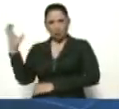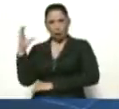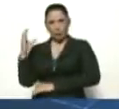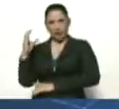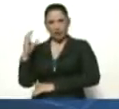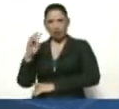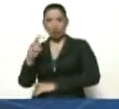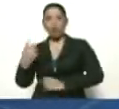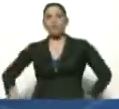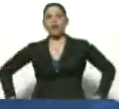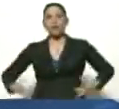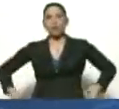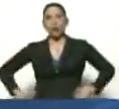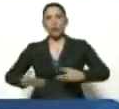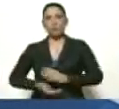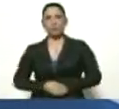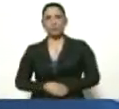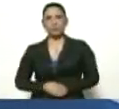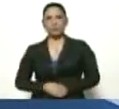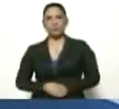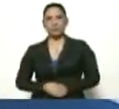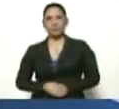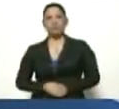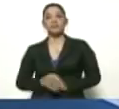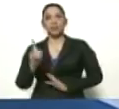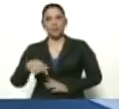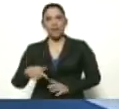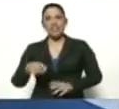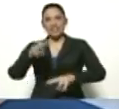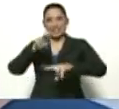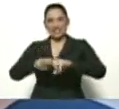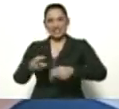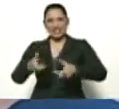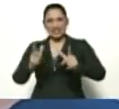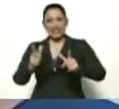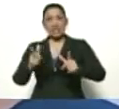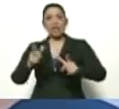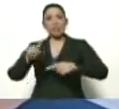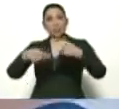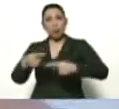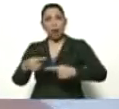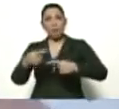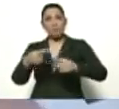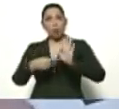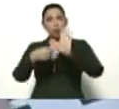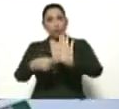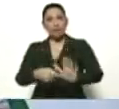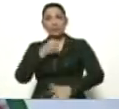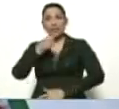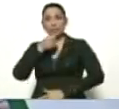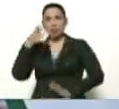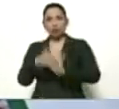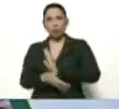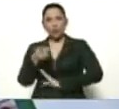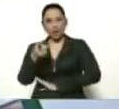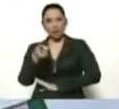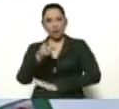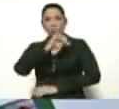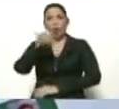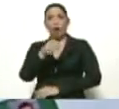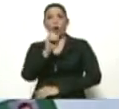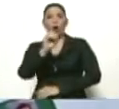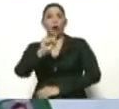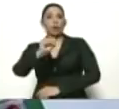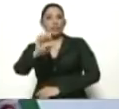alias doble rueda alias la silla y luego vamos a mostrar unos testimonios referentes a eso josé alberto